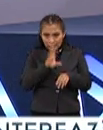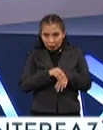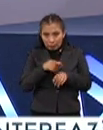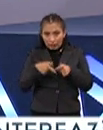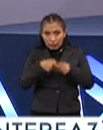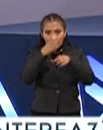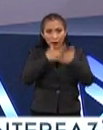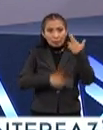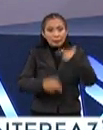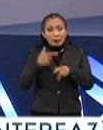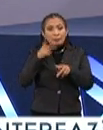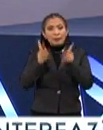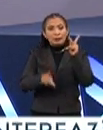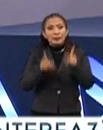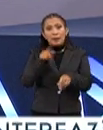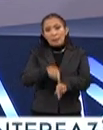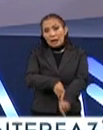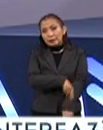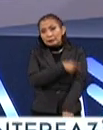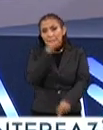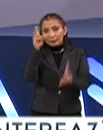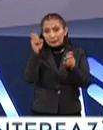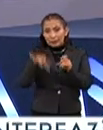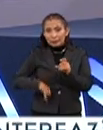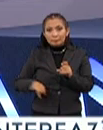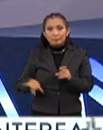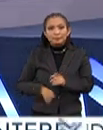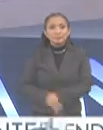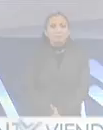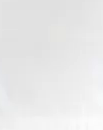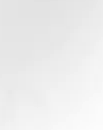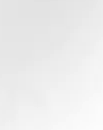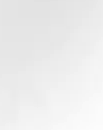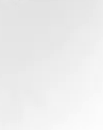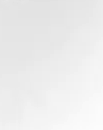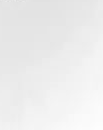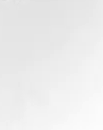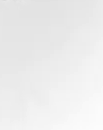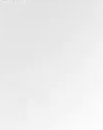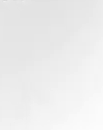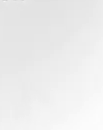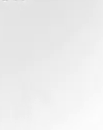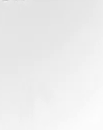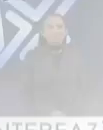vamos a hacer una pausa, regresamos para seguir platicando de este tema tan interesante. Gracias. Vamos.